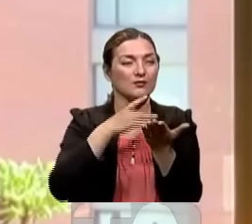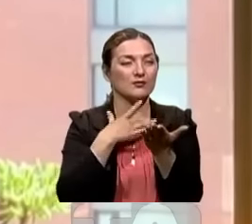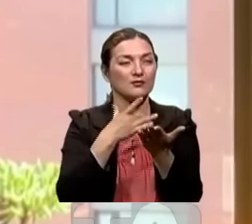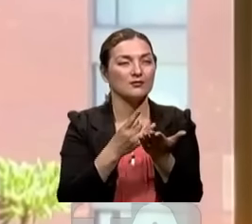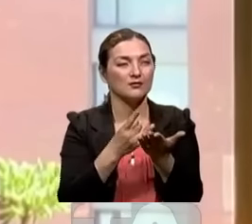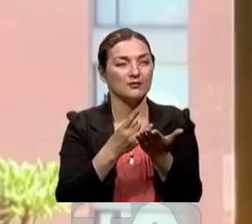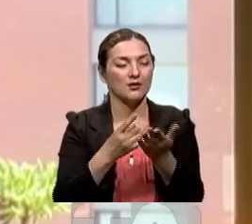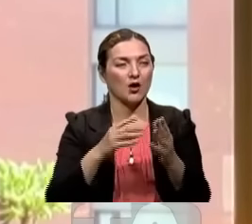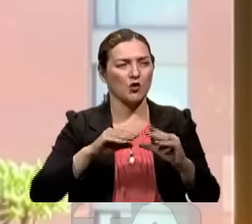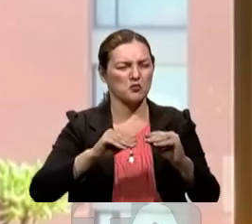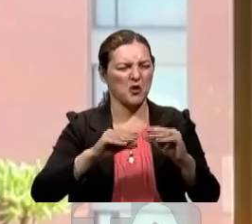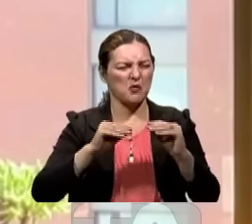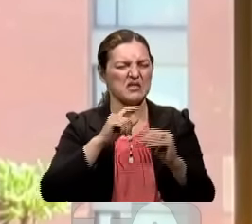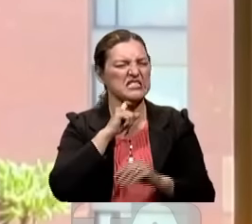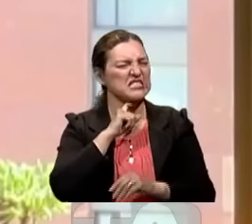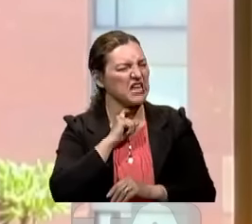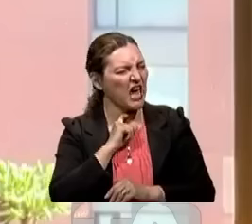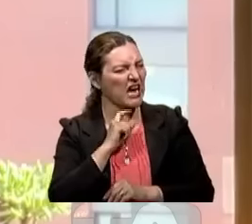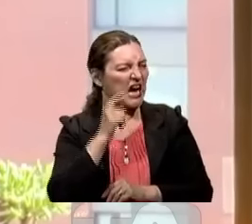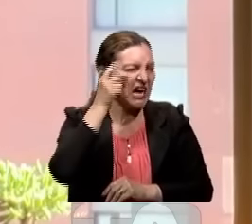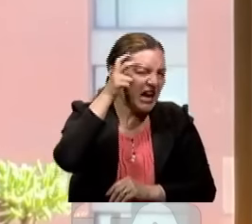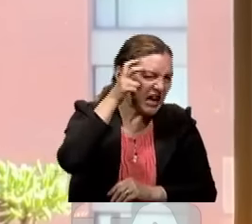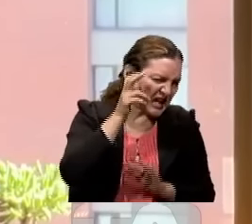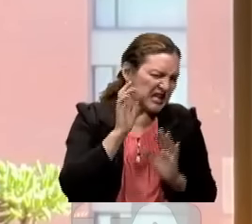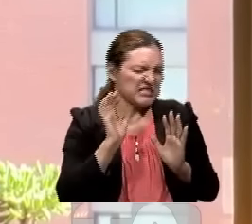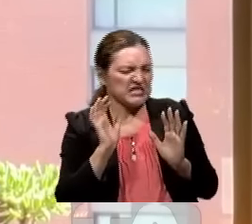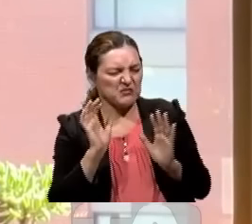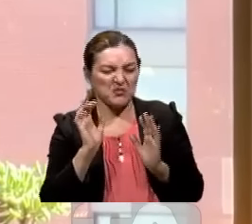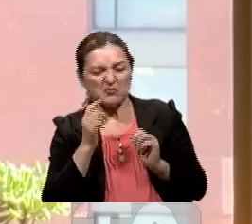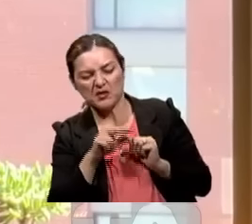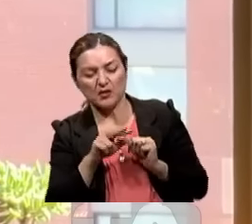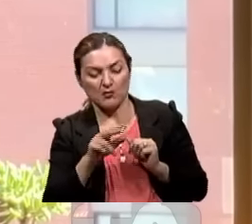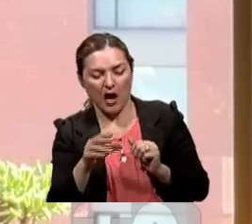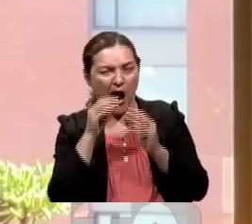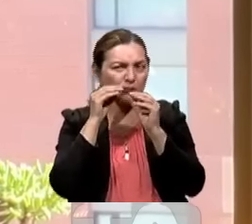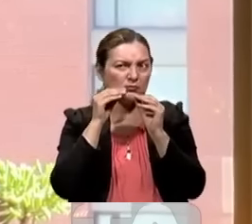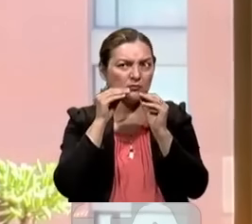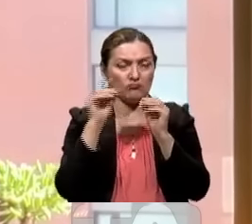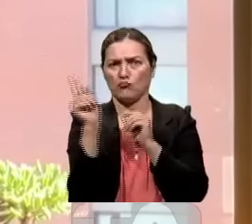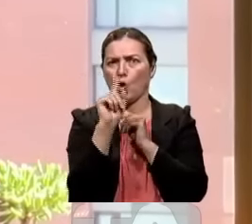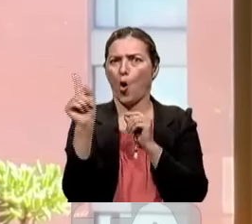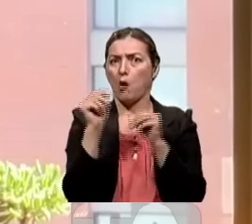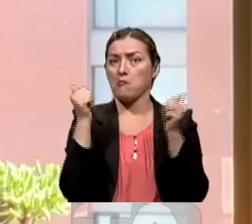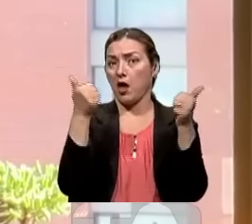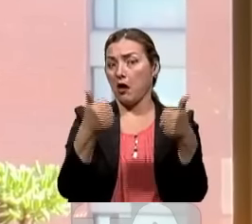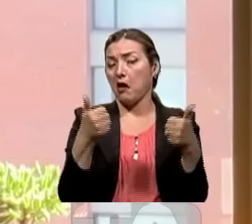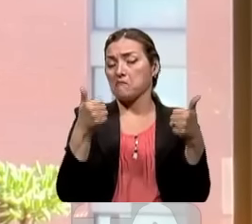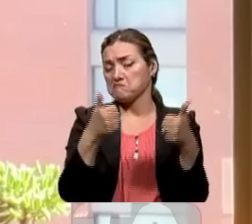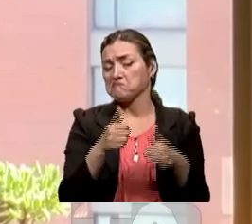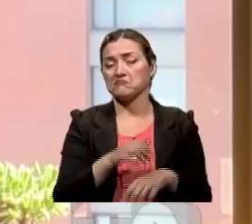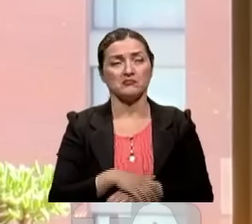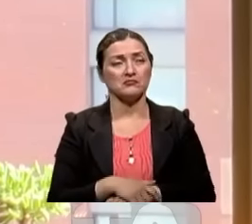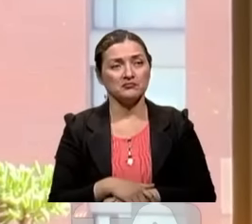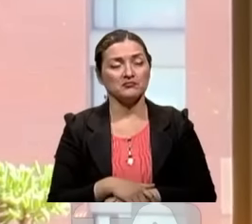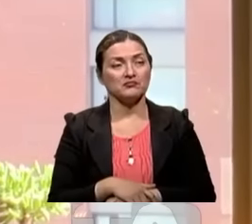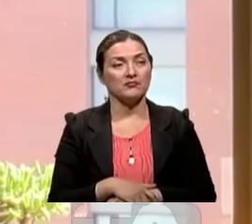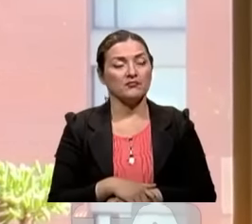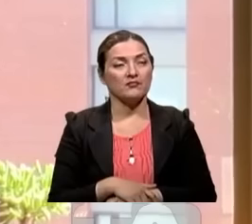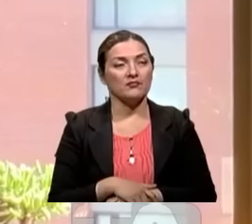que la masa iba a estar un poquito seca, porque a simple vista parece que está seca, pero ya probándola, en realidad no, está bastante